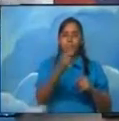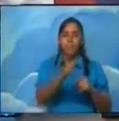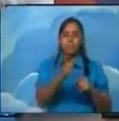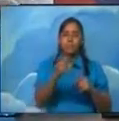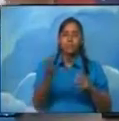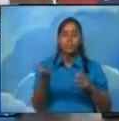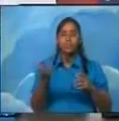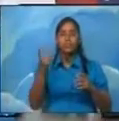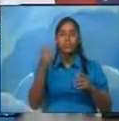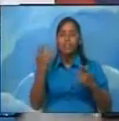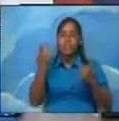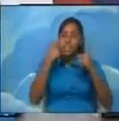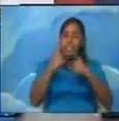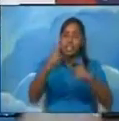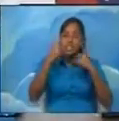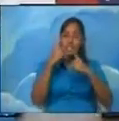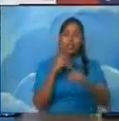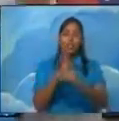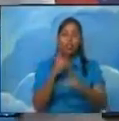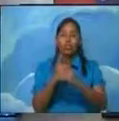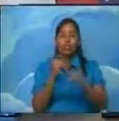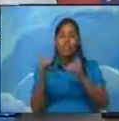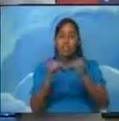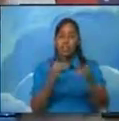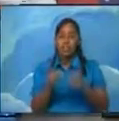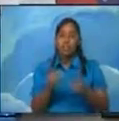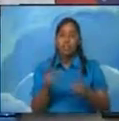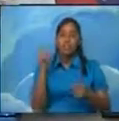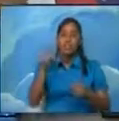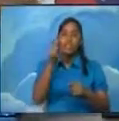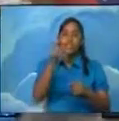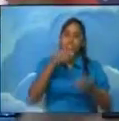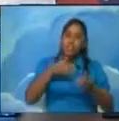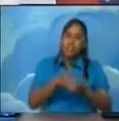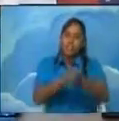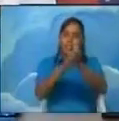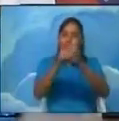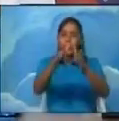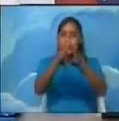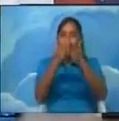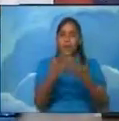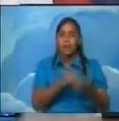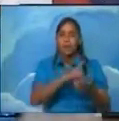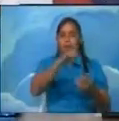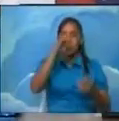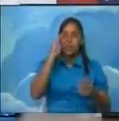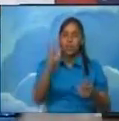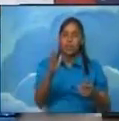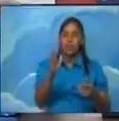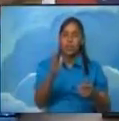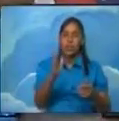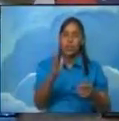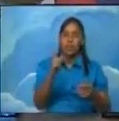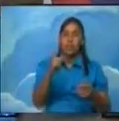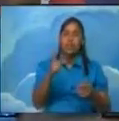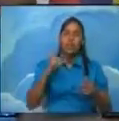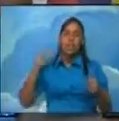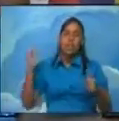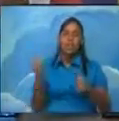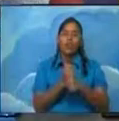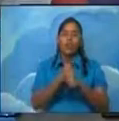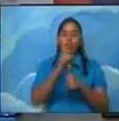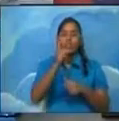hermanos, que necesitan doctrina, que necesitan ser instruidos en la palabra del Señor. Encontré